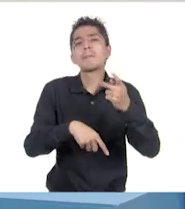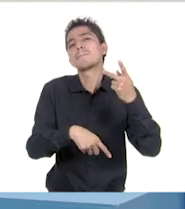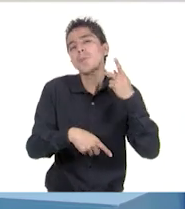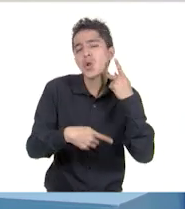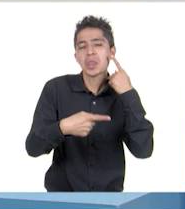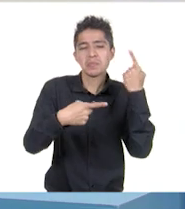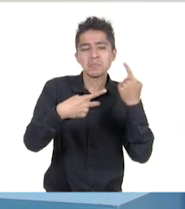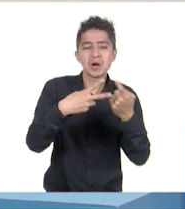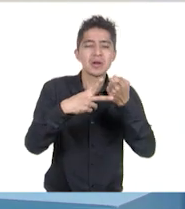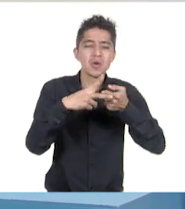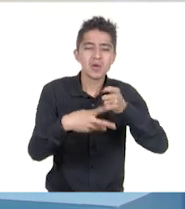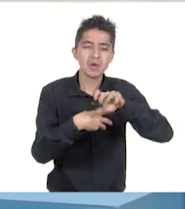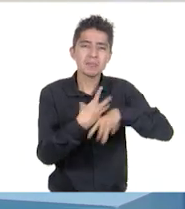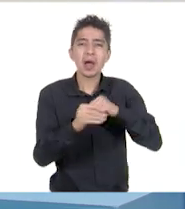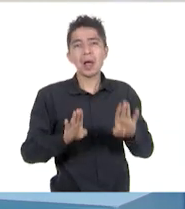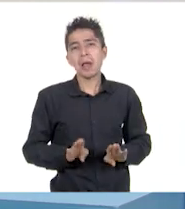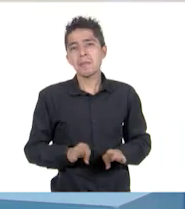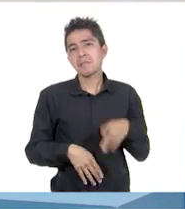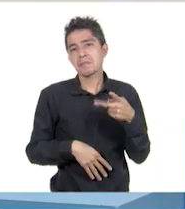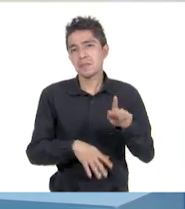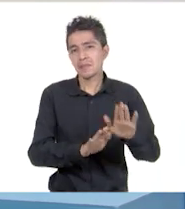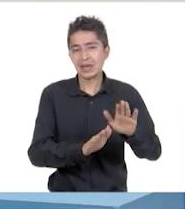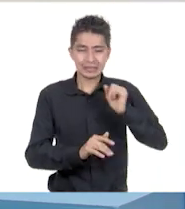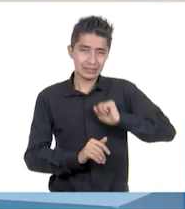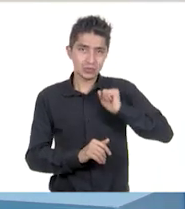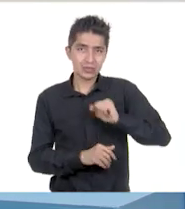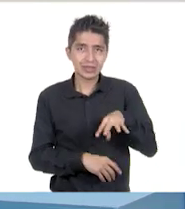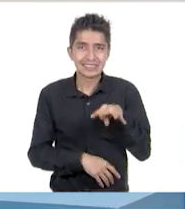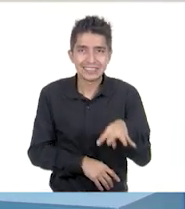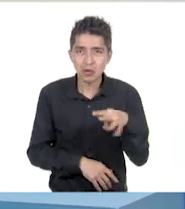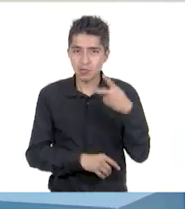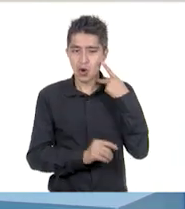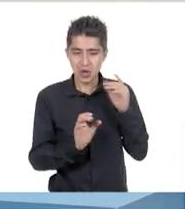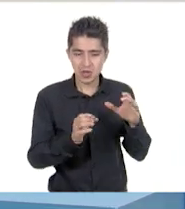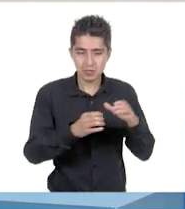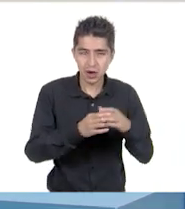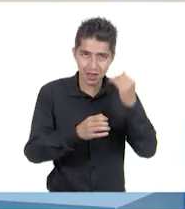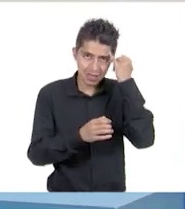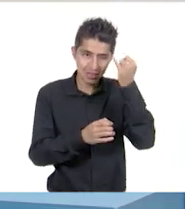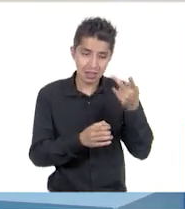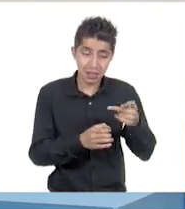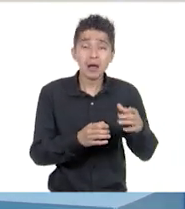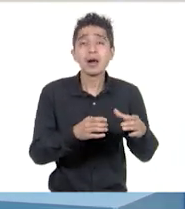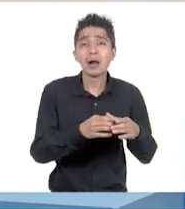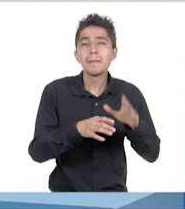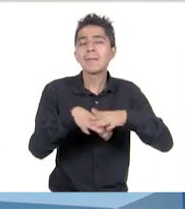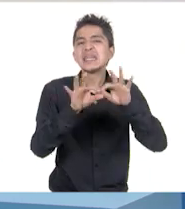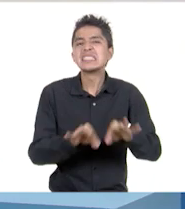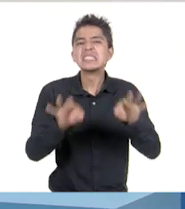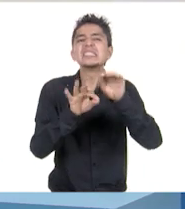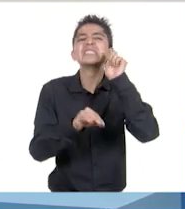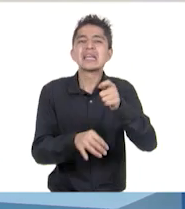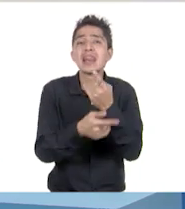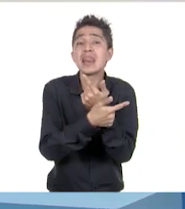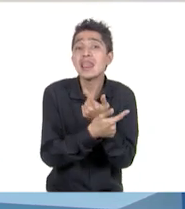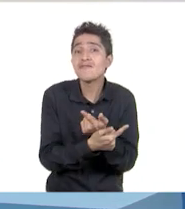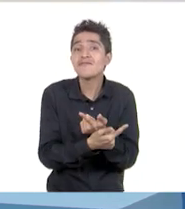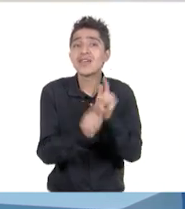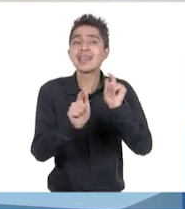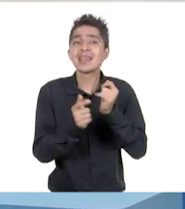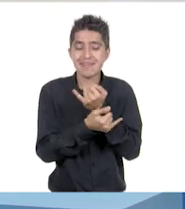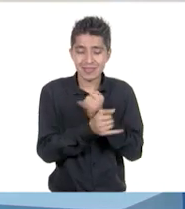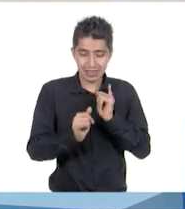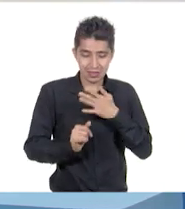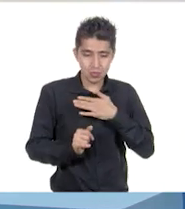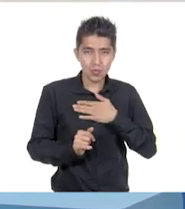políticos y económicos característico del siglo XIX que tiene como valores más importantes la libertad individual y la igualdad